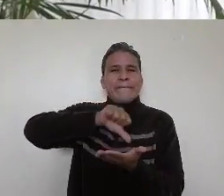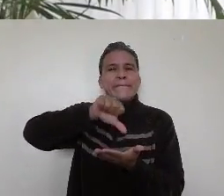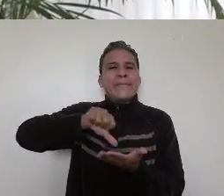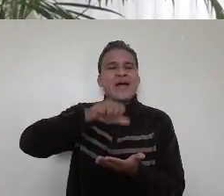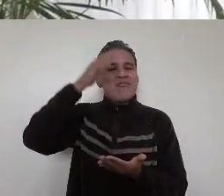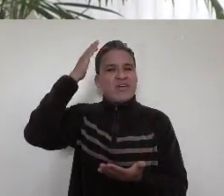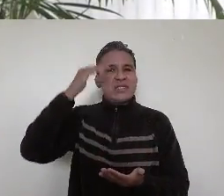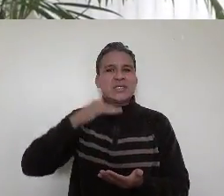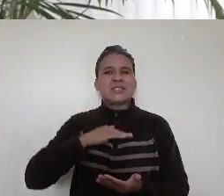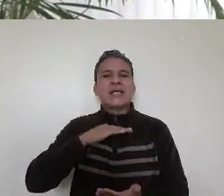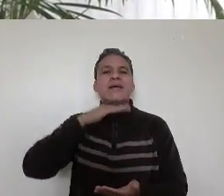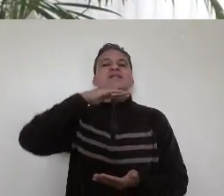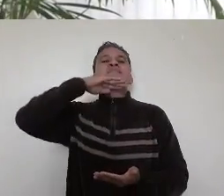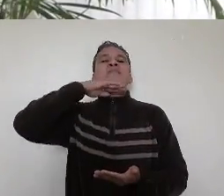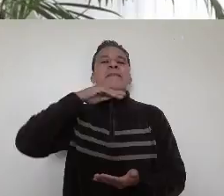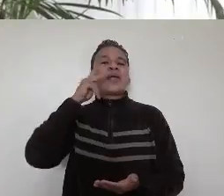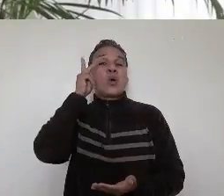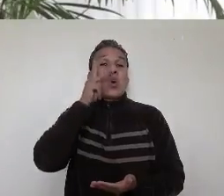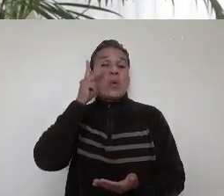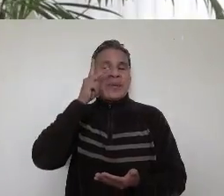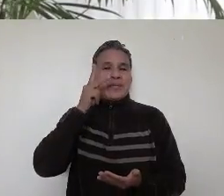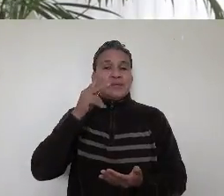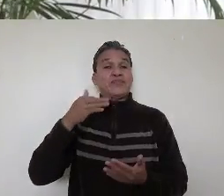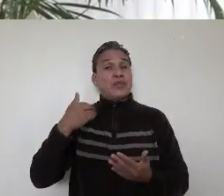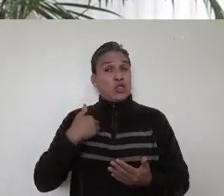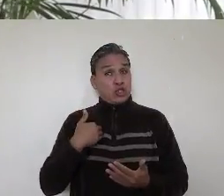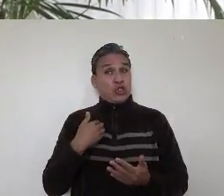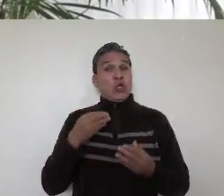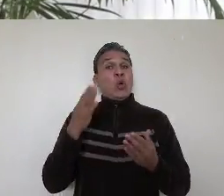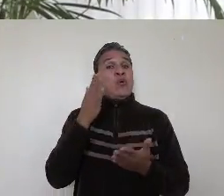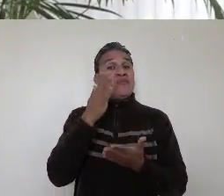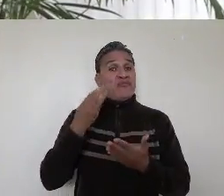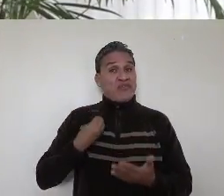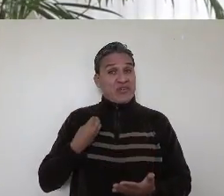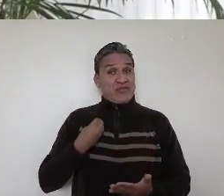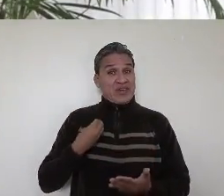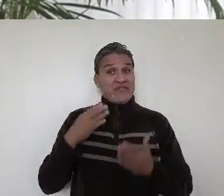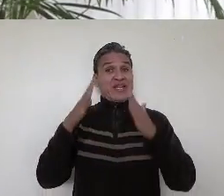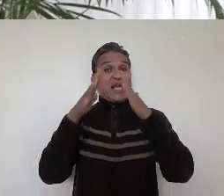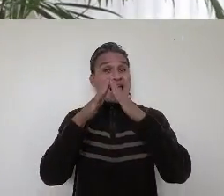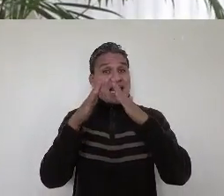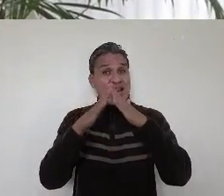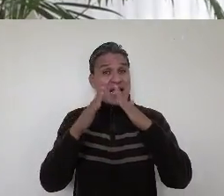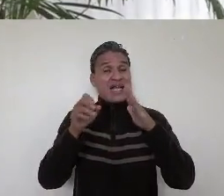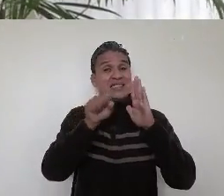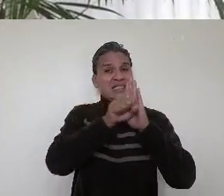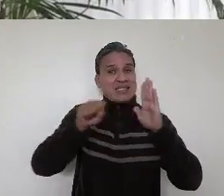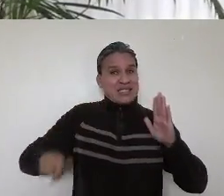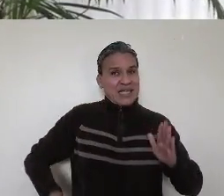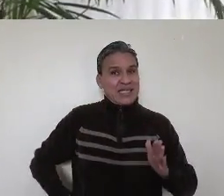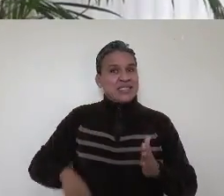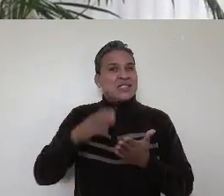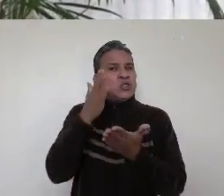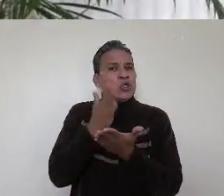copa hacia los bordes. Habitaré en la casa del Señor toda la vida.